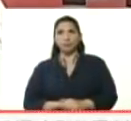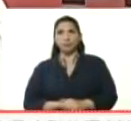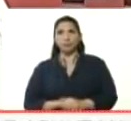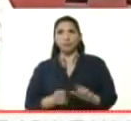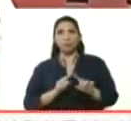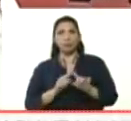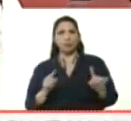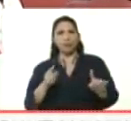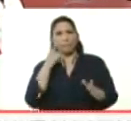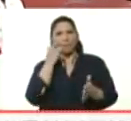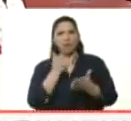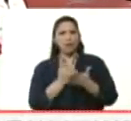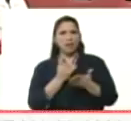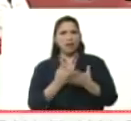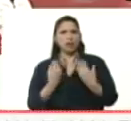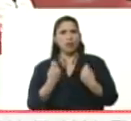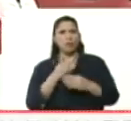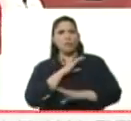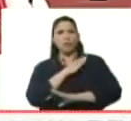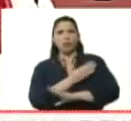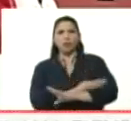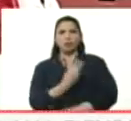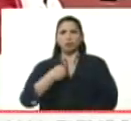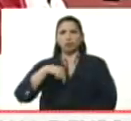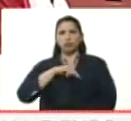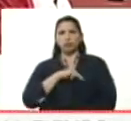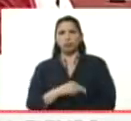Para que tú veas cómo eso nos ha fortalecido la interna.